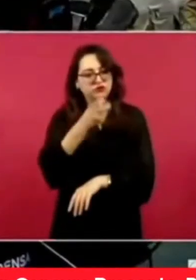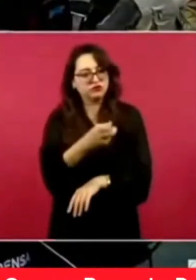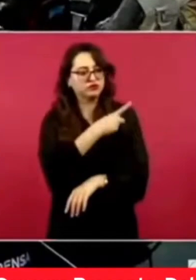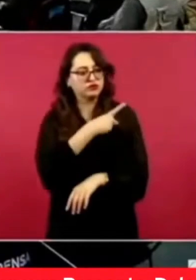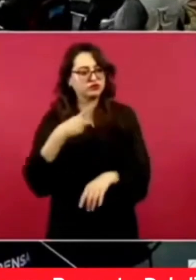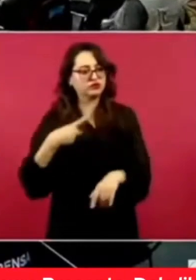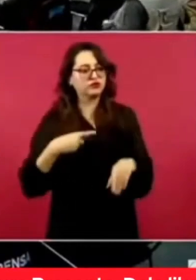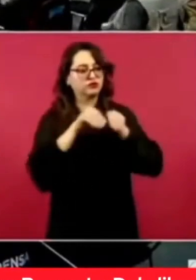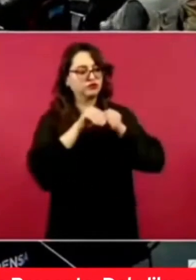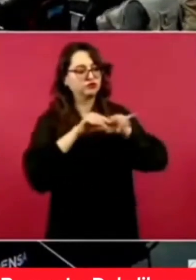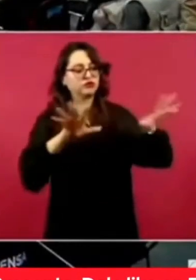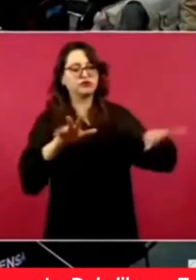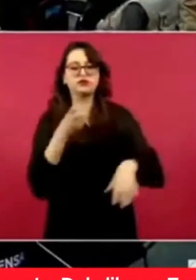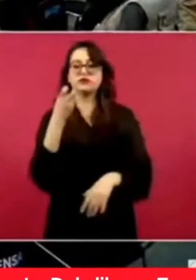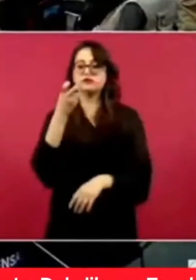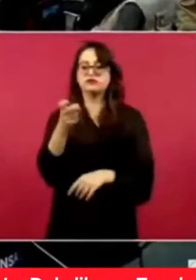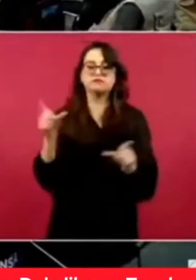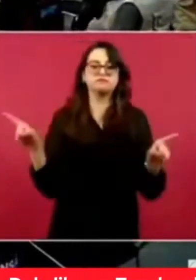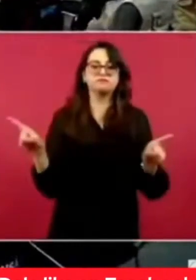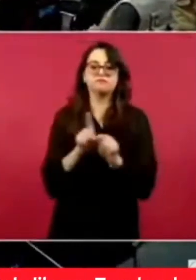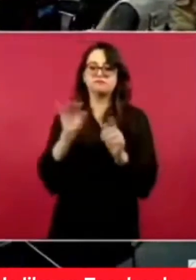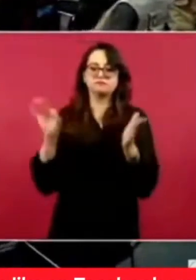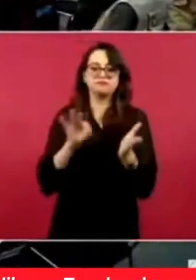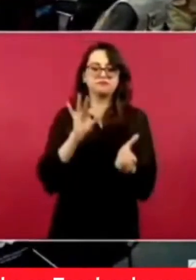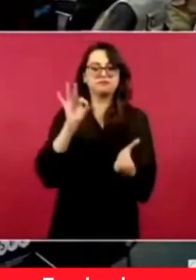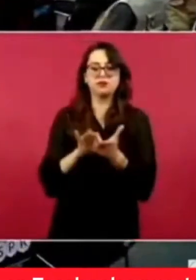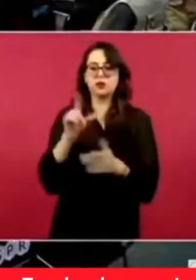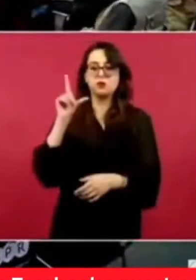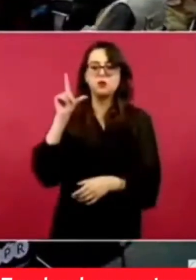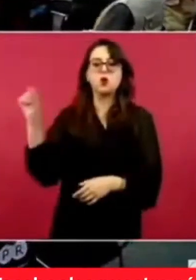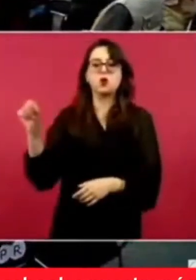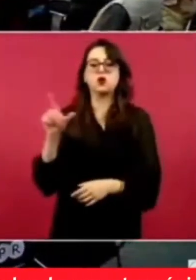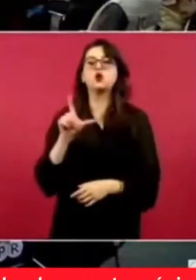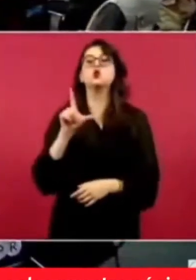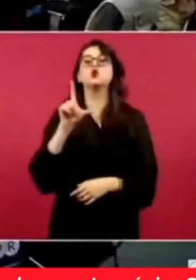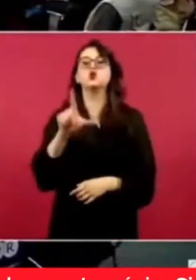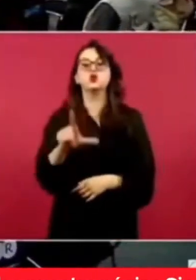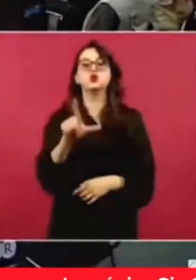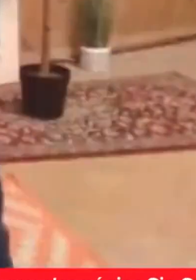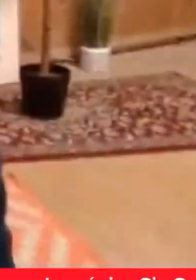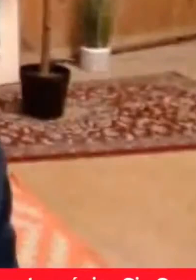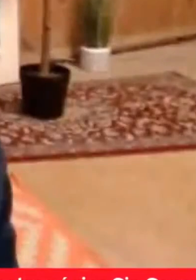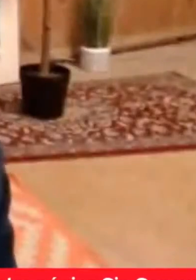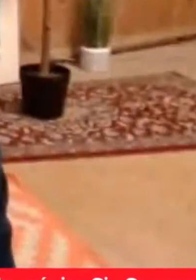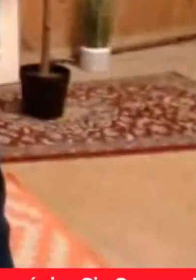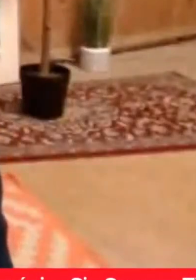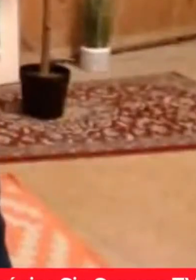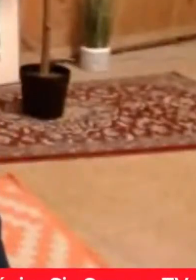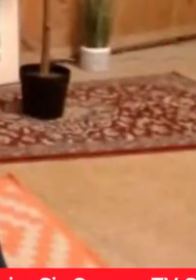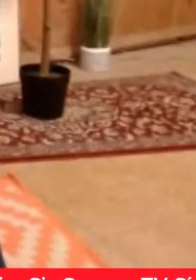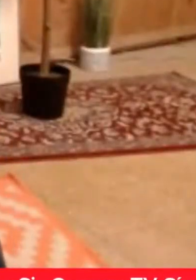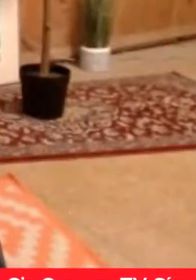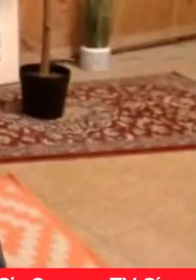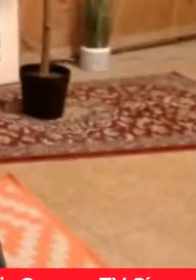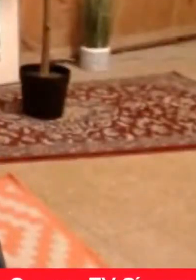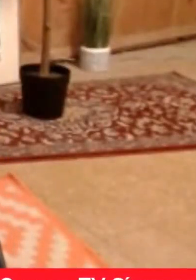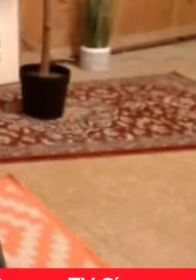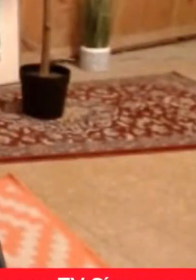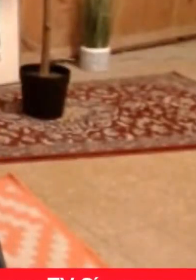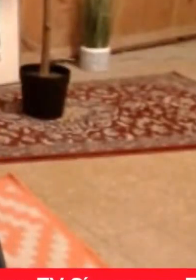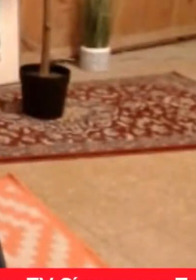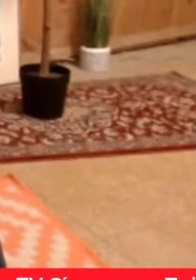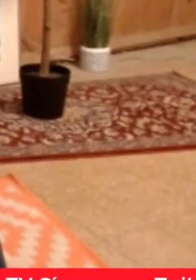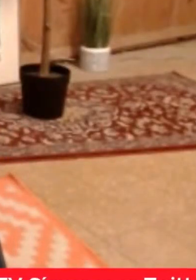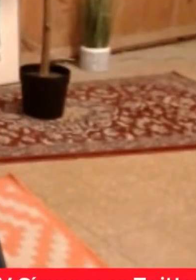Ya nos vamos, hay que darse tú. Presidente, si venga el lunes. Vicente Serrano, después de eso, Vicente Serrano hizo el planteamiento muy fuerte